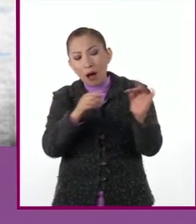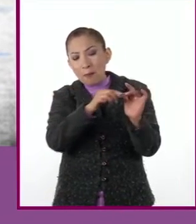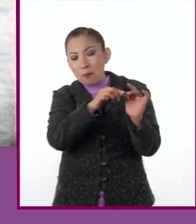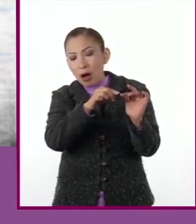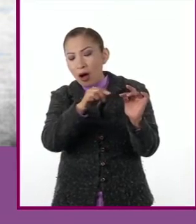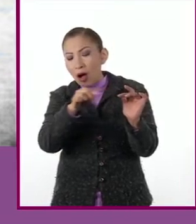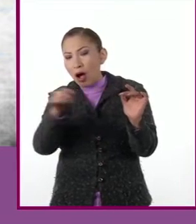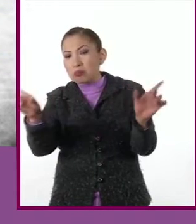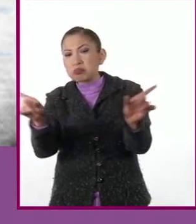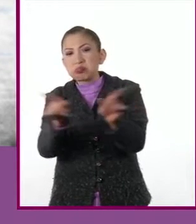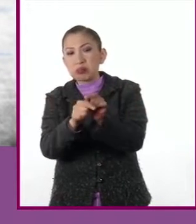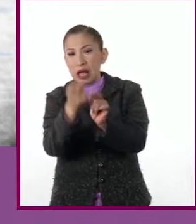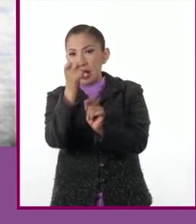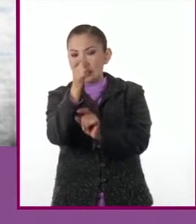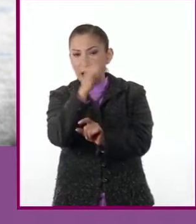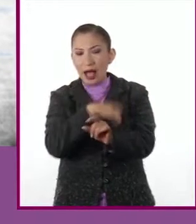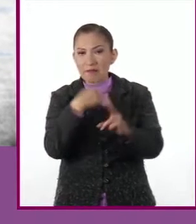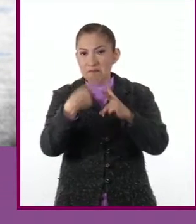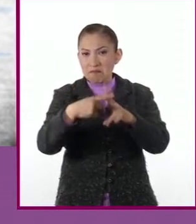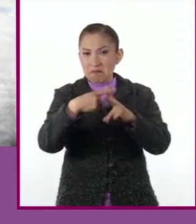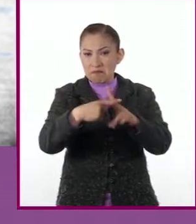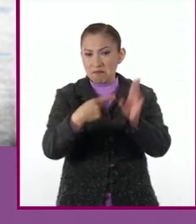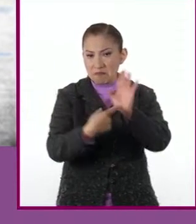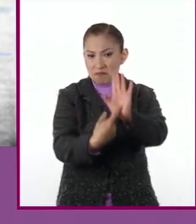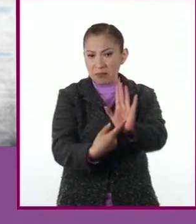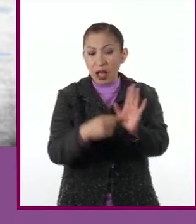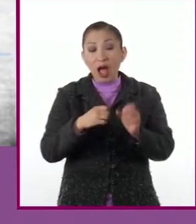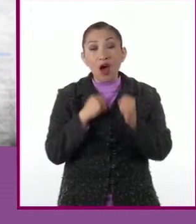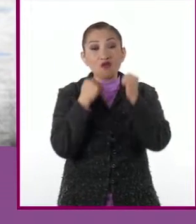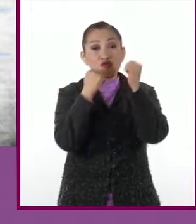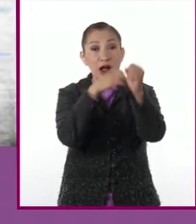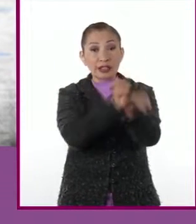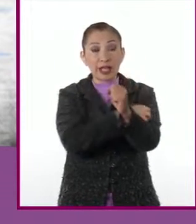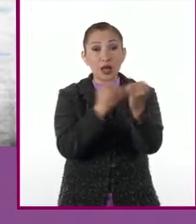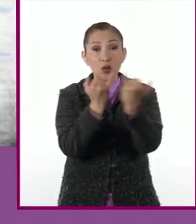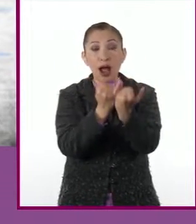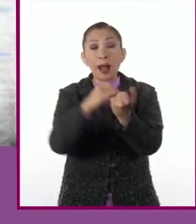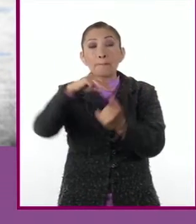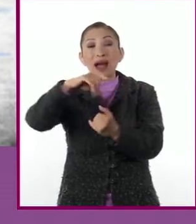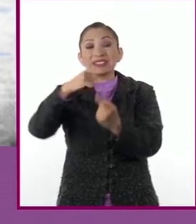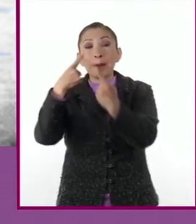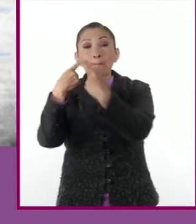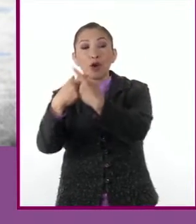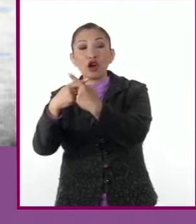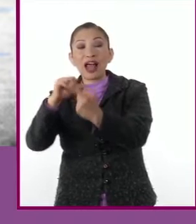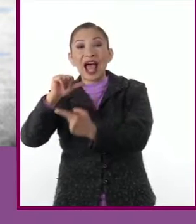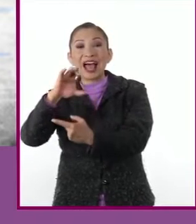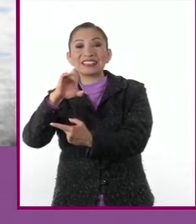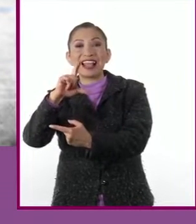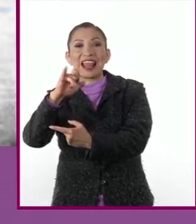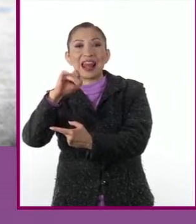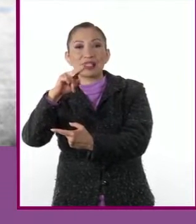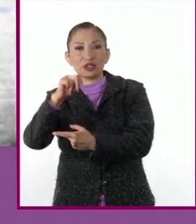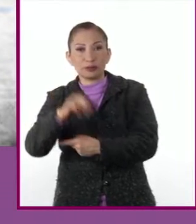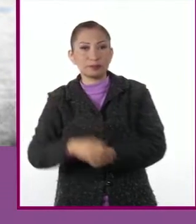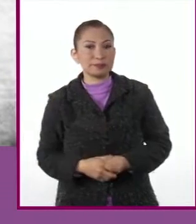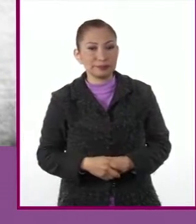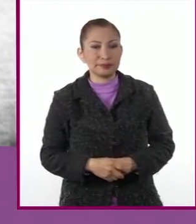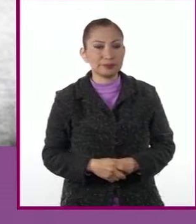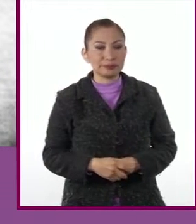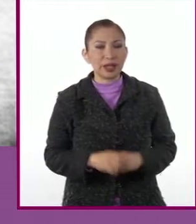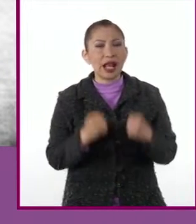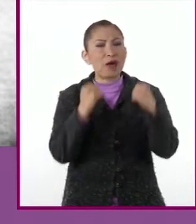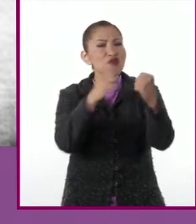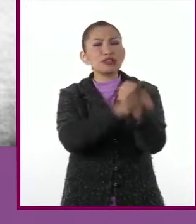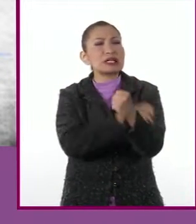puede resumir con la siguiente ecuación: fuerza es igual a la masa multiplicada por la aceleración. La